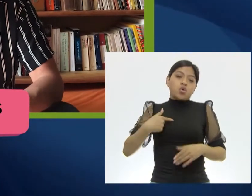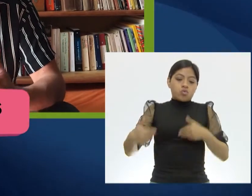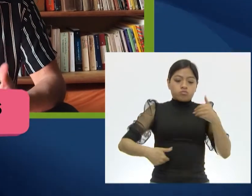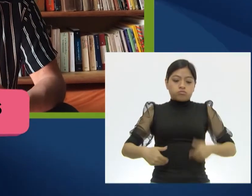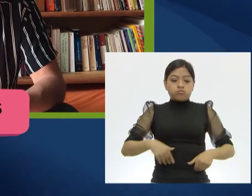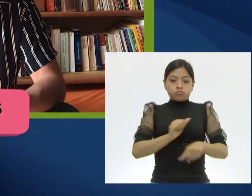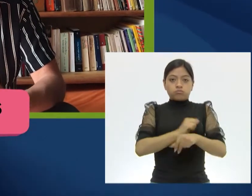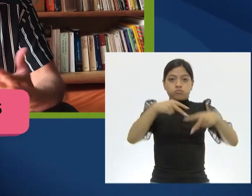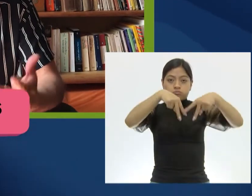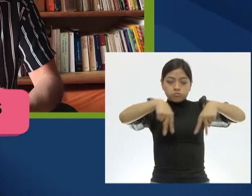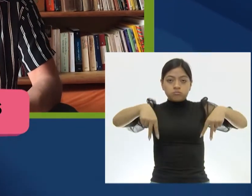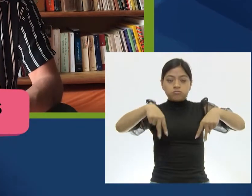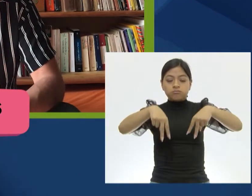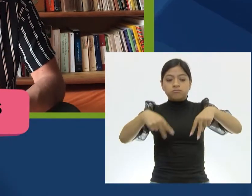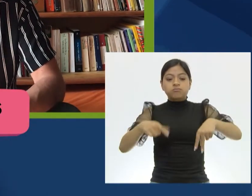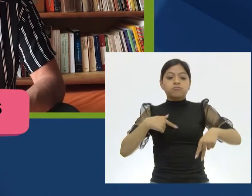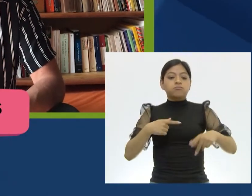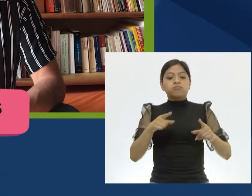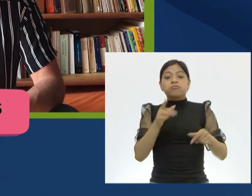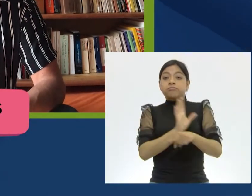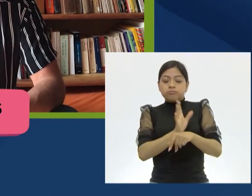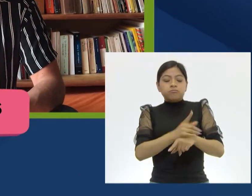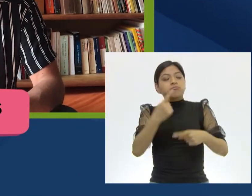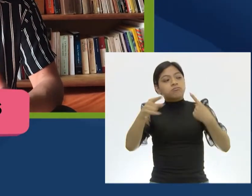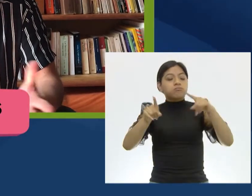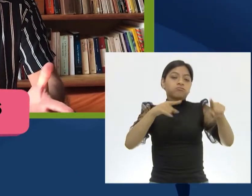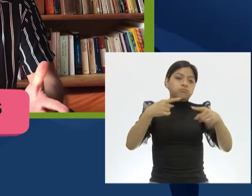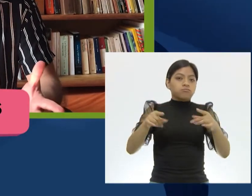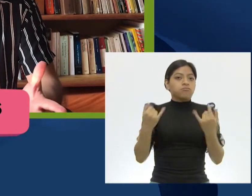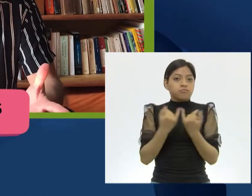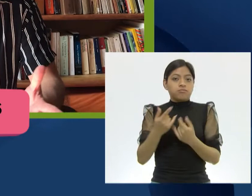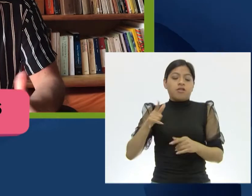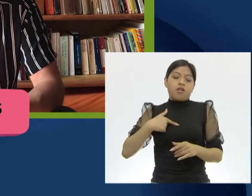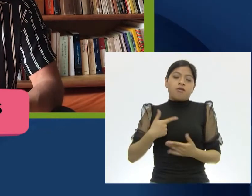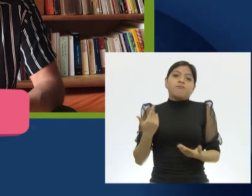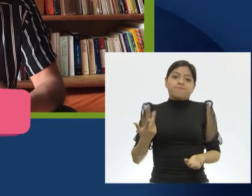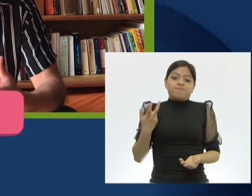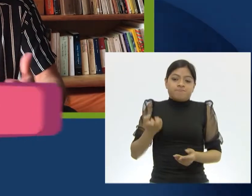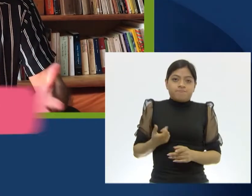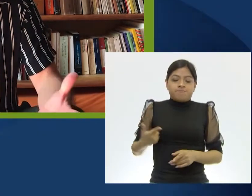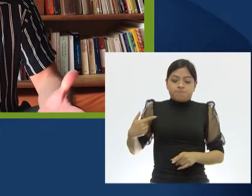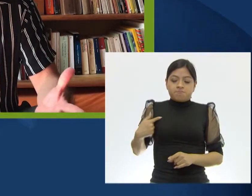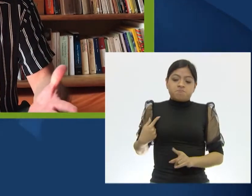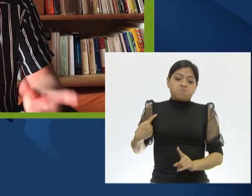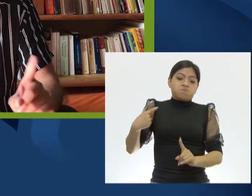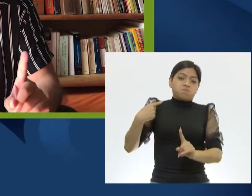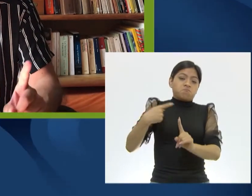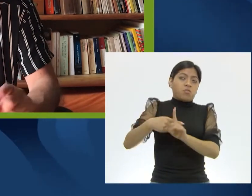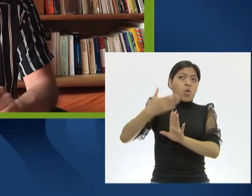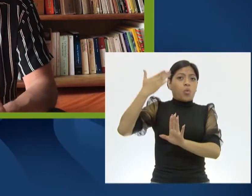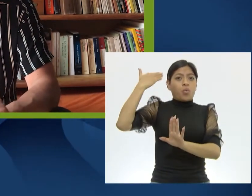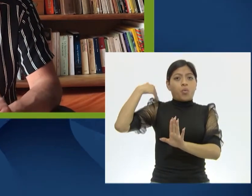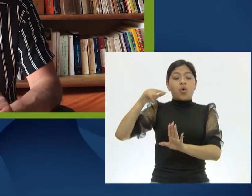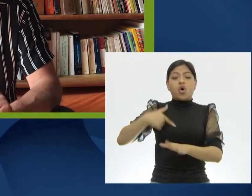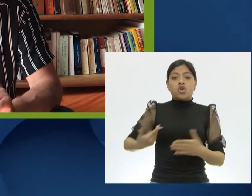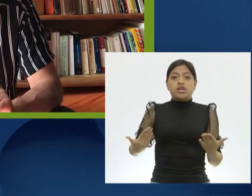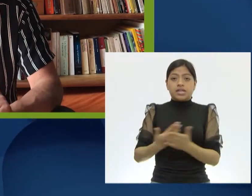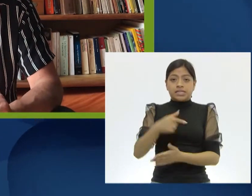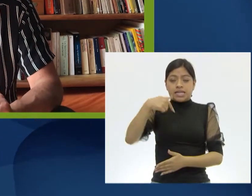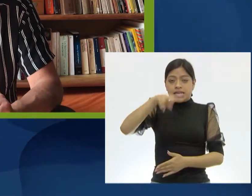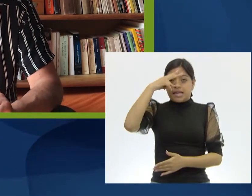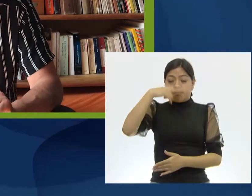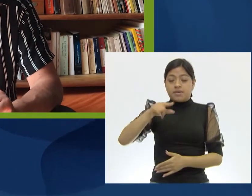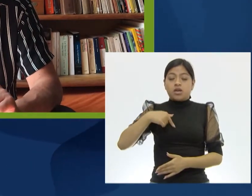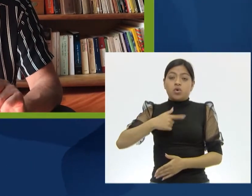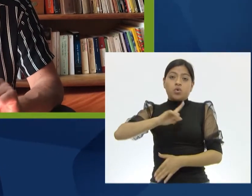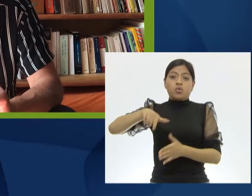teatro, dramaturgo, guionista de cine y bueno, me dedico a esta profesión desde hace mucho tiempo. Yo nací en México, pero vivo